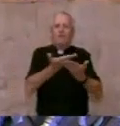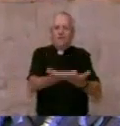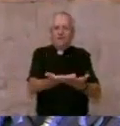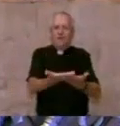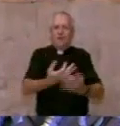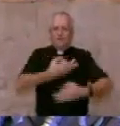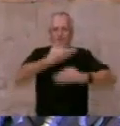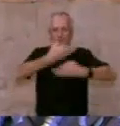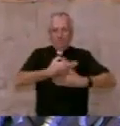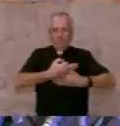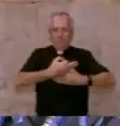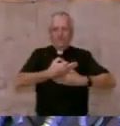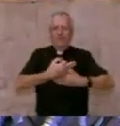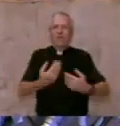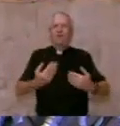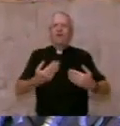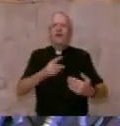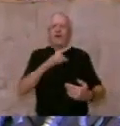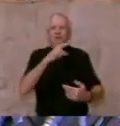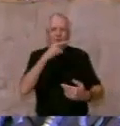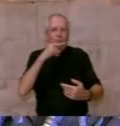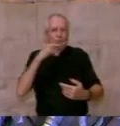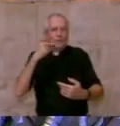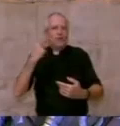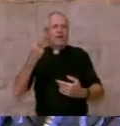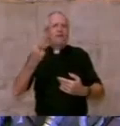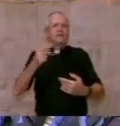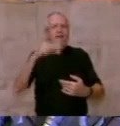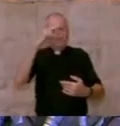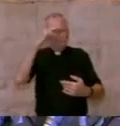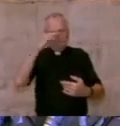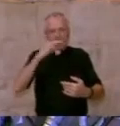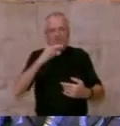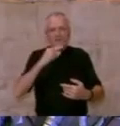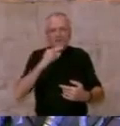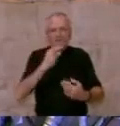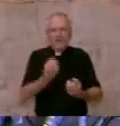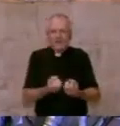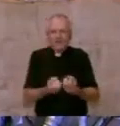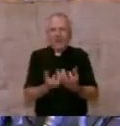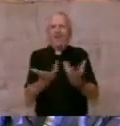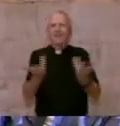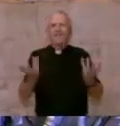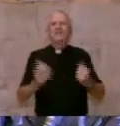que hace crecer y la dulzura de la paternidad que engendra.